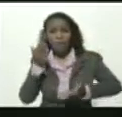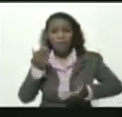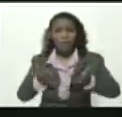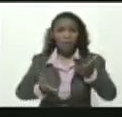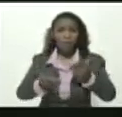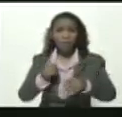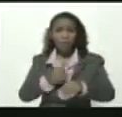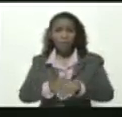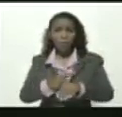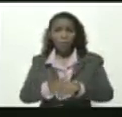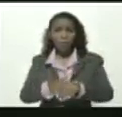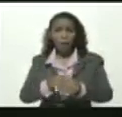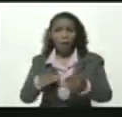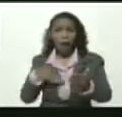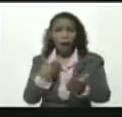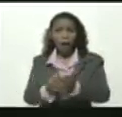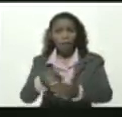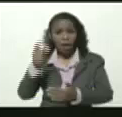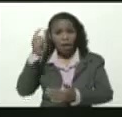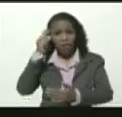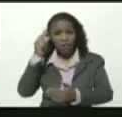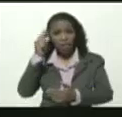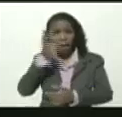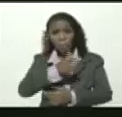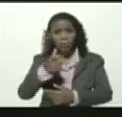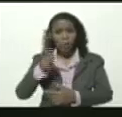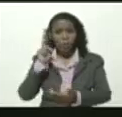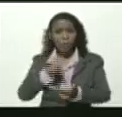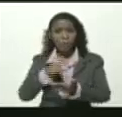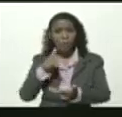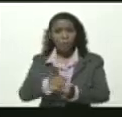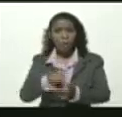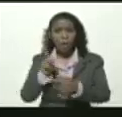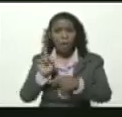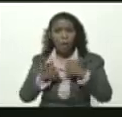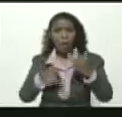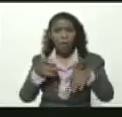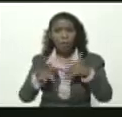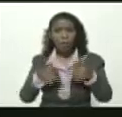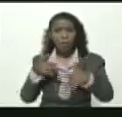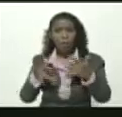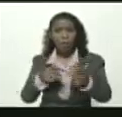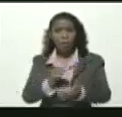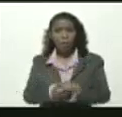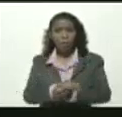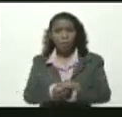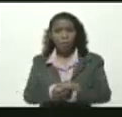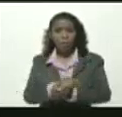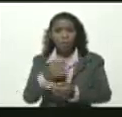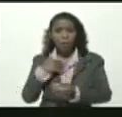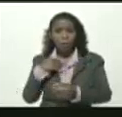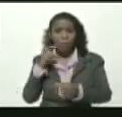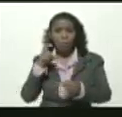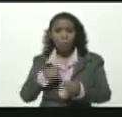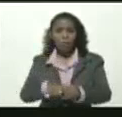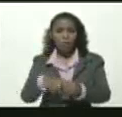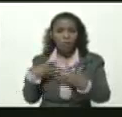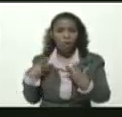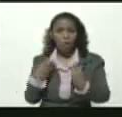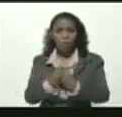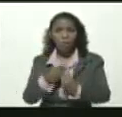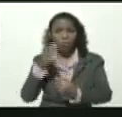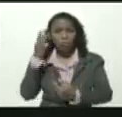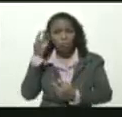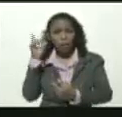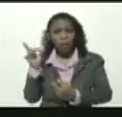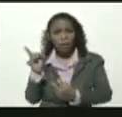minutos. ¿Hasta qué fecha tienen los ciudadanos en participar en esta actividad? Y me suscribo a la pregunta de nuestra colega